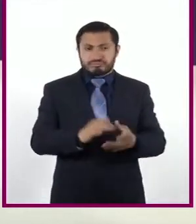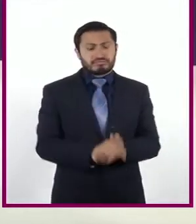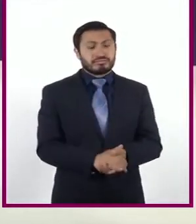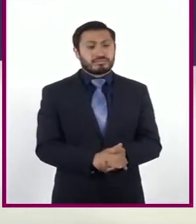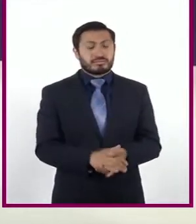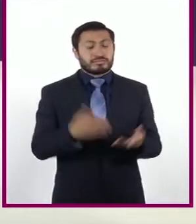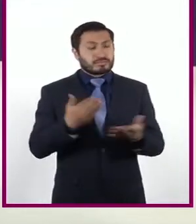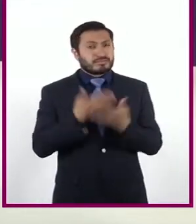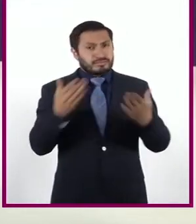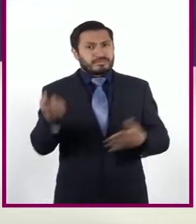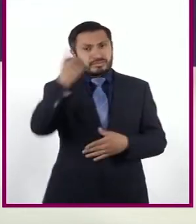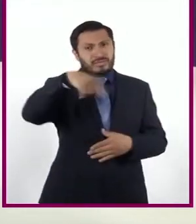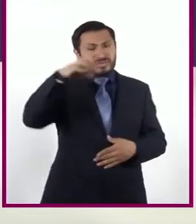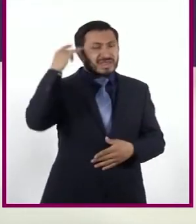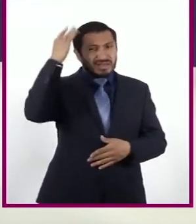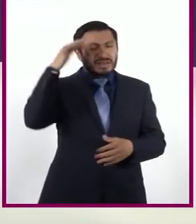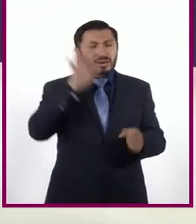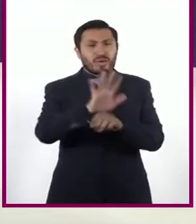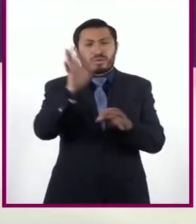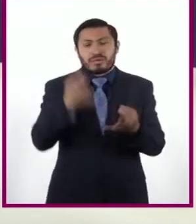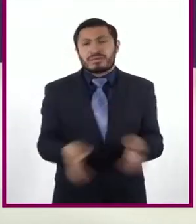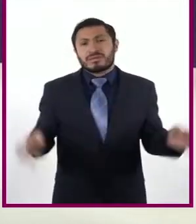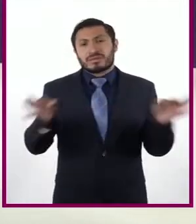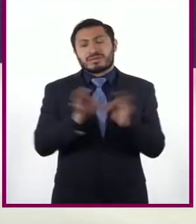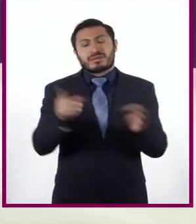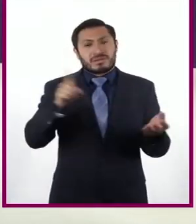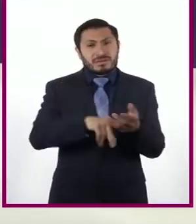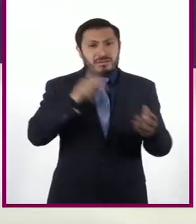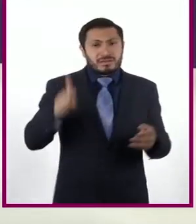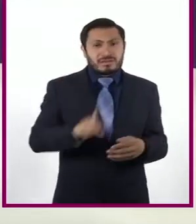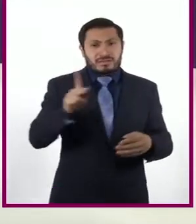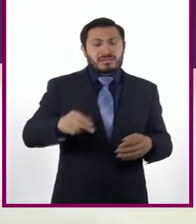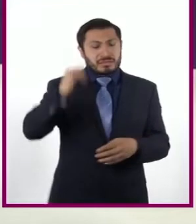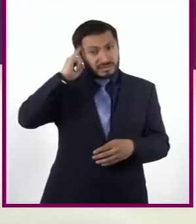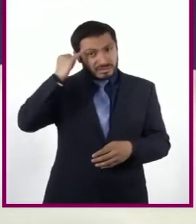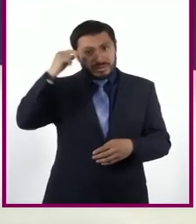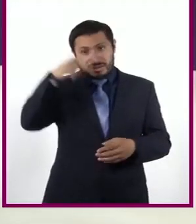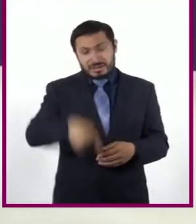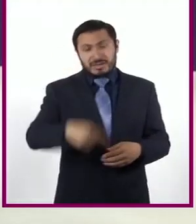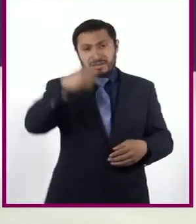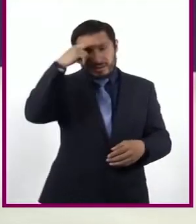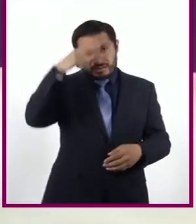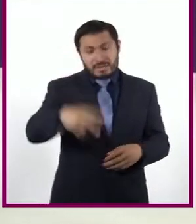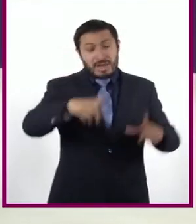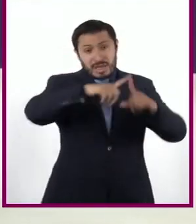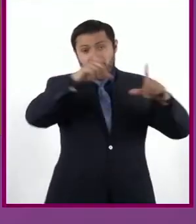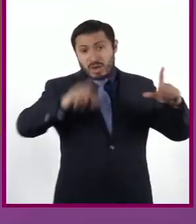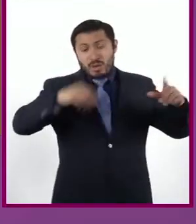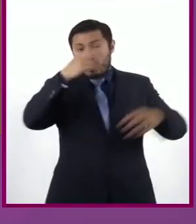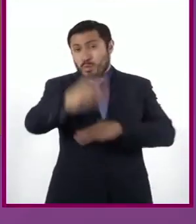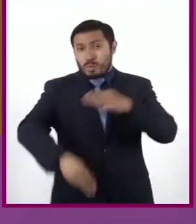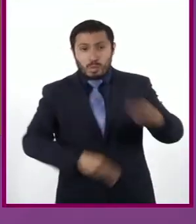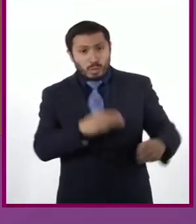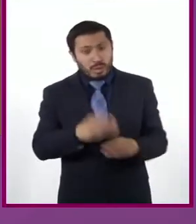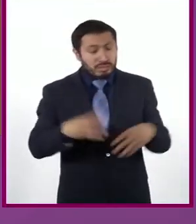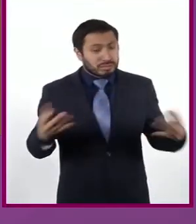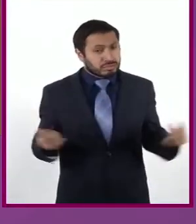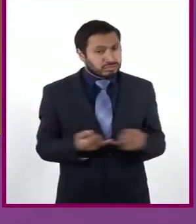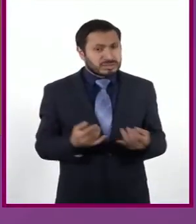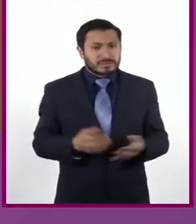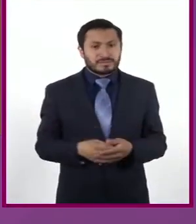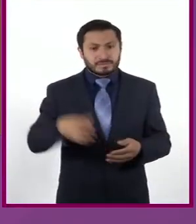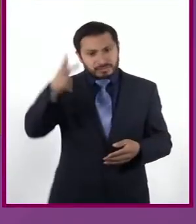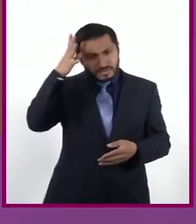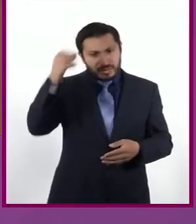Ahora reflexionen. ¿Cuál es la importancia que tienen los pueblos indígenas para México y el mundo? El concepto